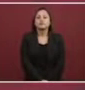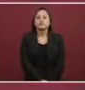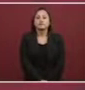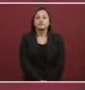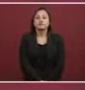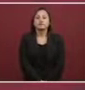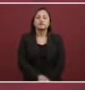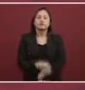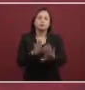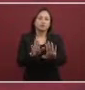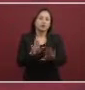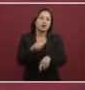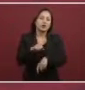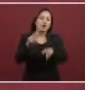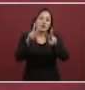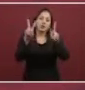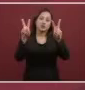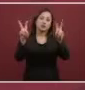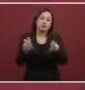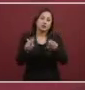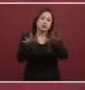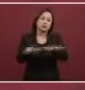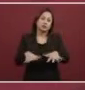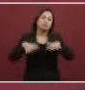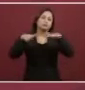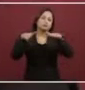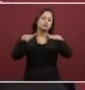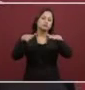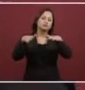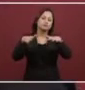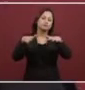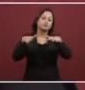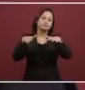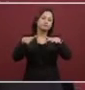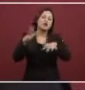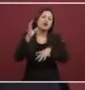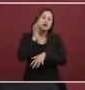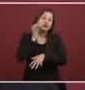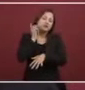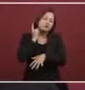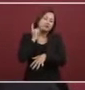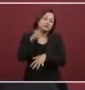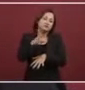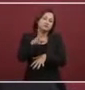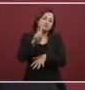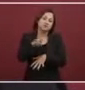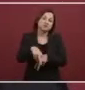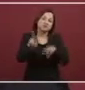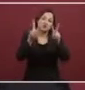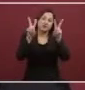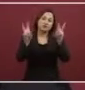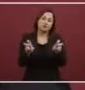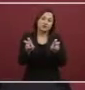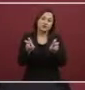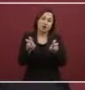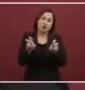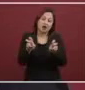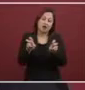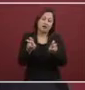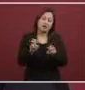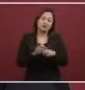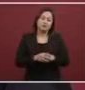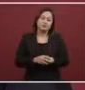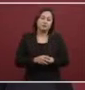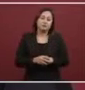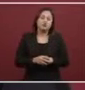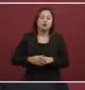la Cámara, con la Asamblea, pues sí es un asunto de el gobierno